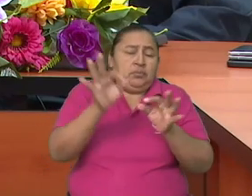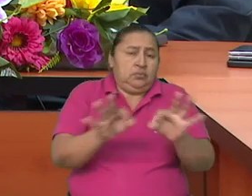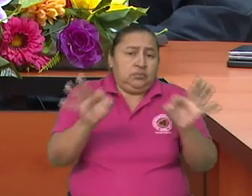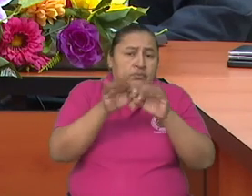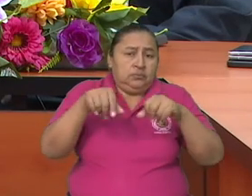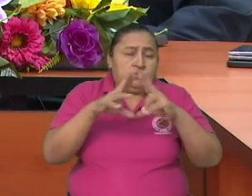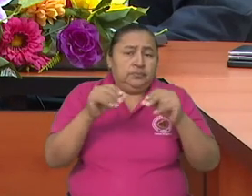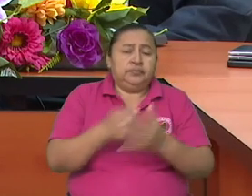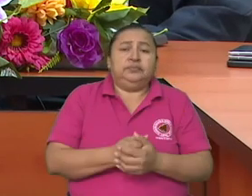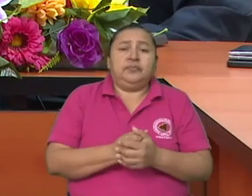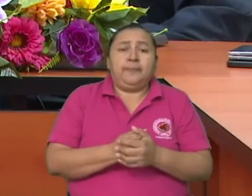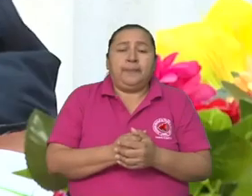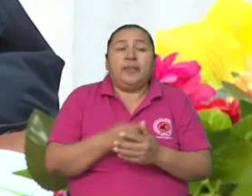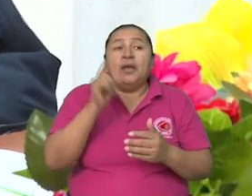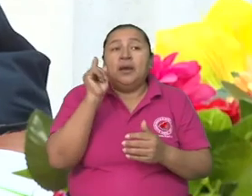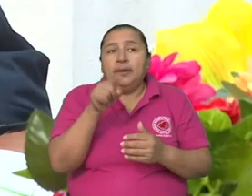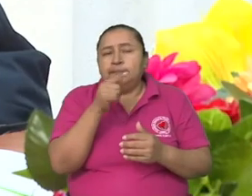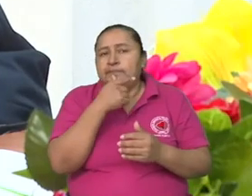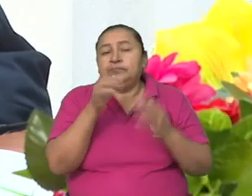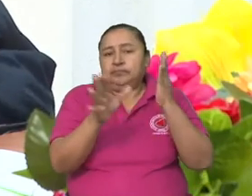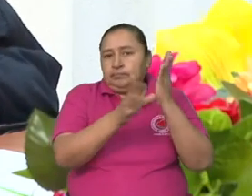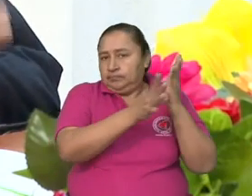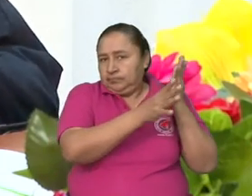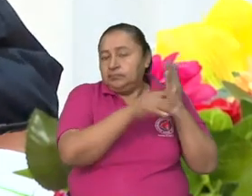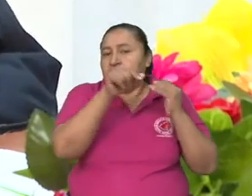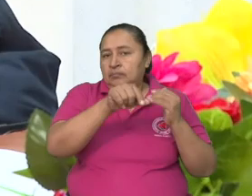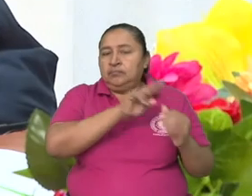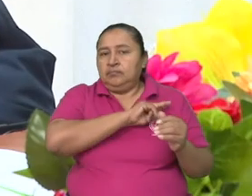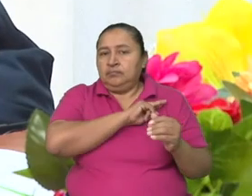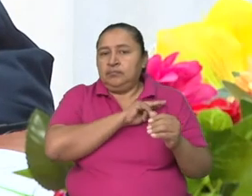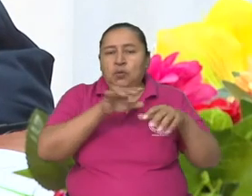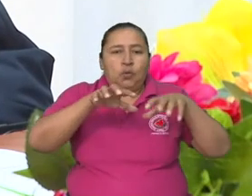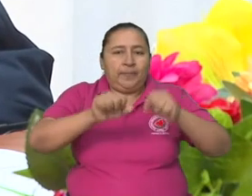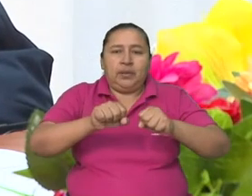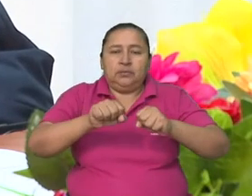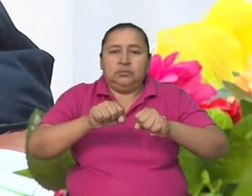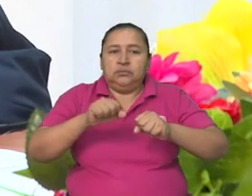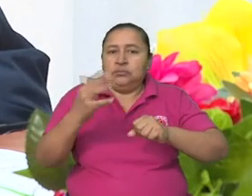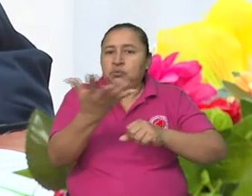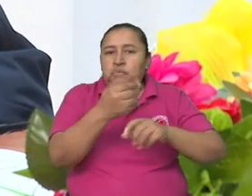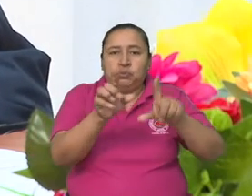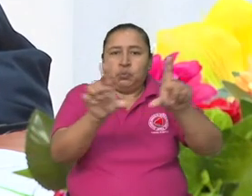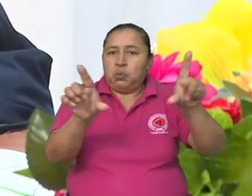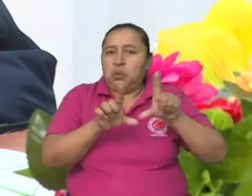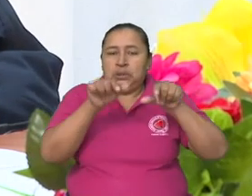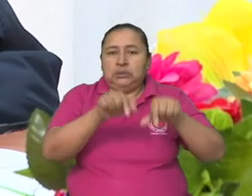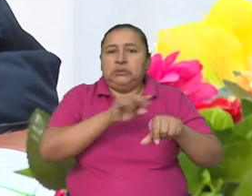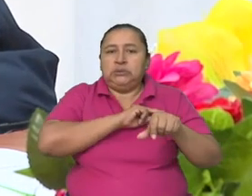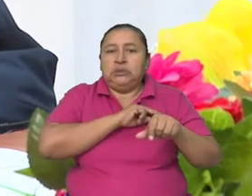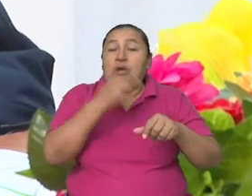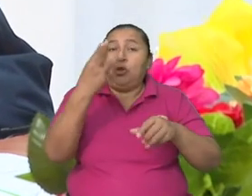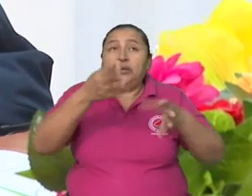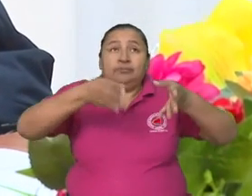Claro. En Puerto San Juan del Sur, ahorita tenemos ocupado todos los lugares ahí de los tres edificios